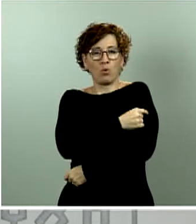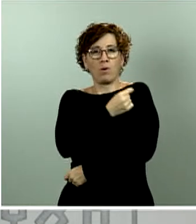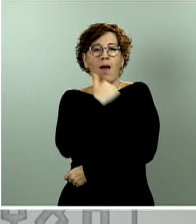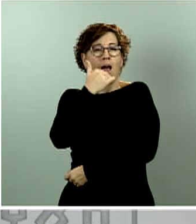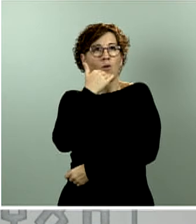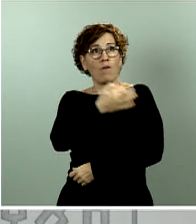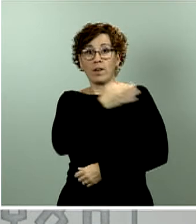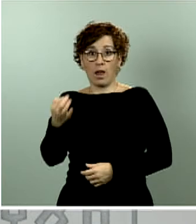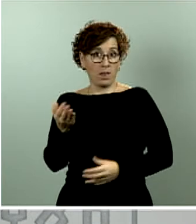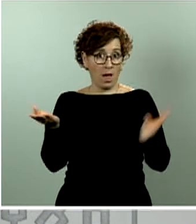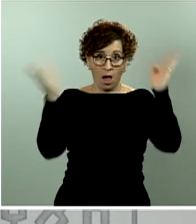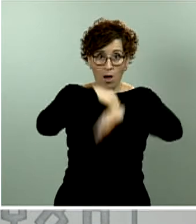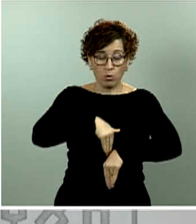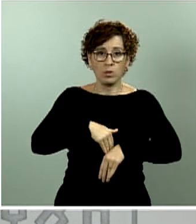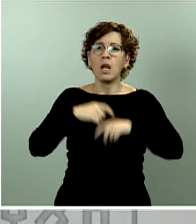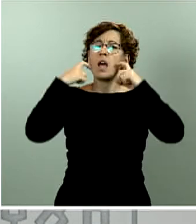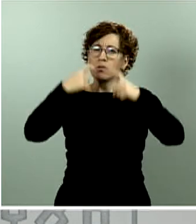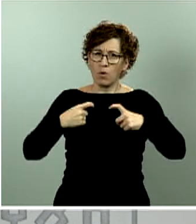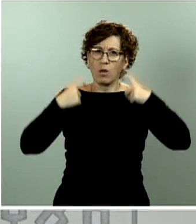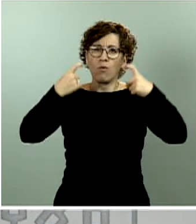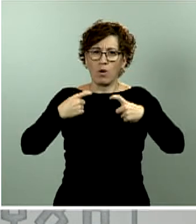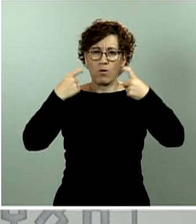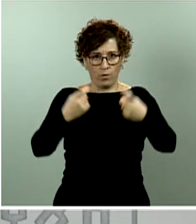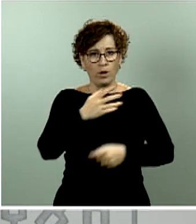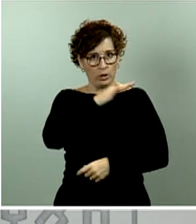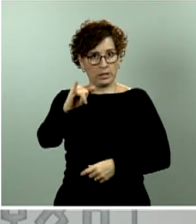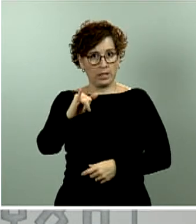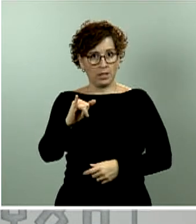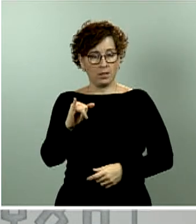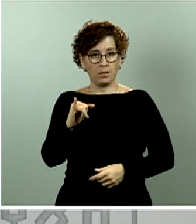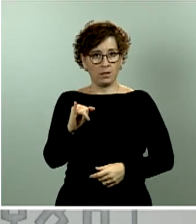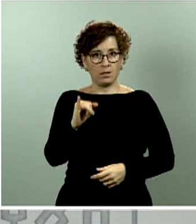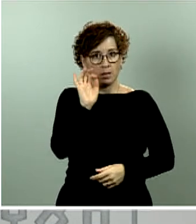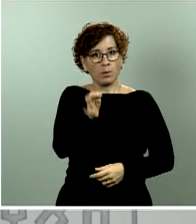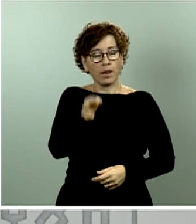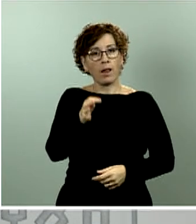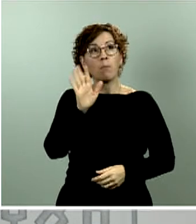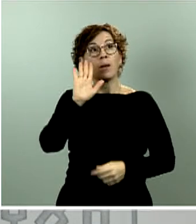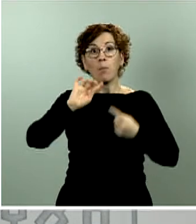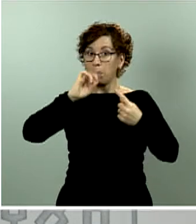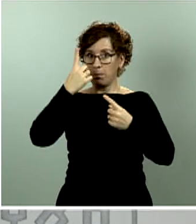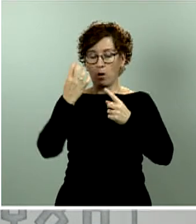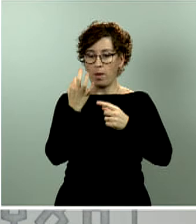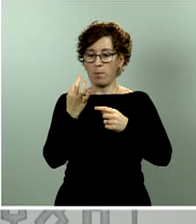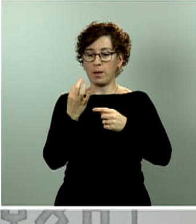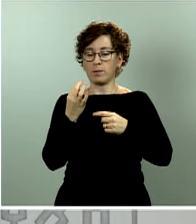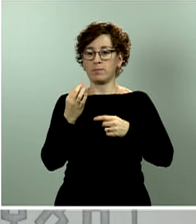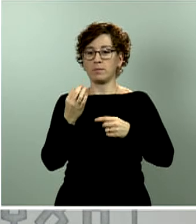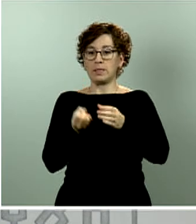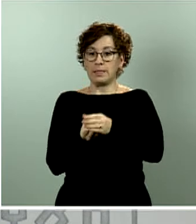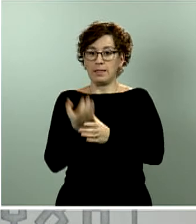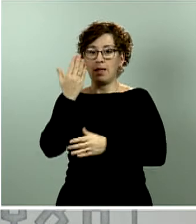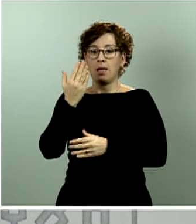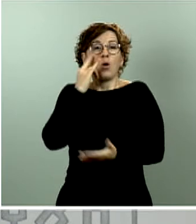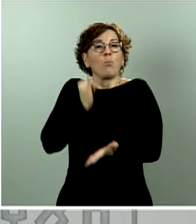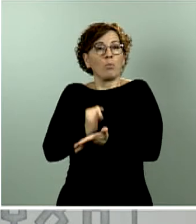esfuerzos, muchos, eso es cierto. Pero también es cierto que primero tenemos que encontrar ese prototipo de vacuna, las pruebas